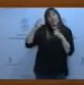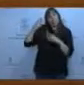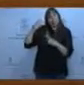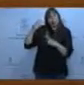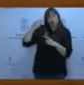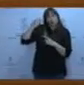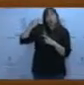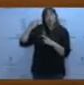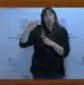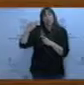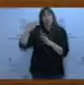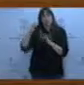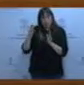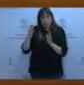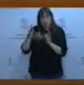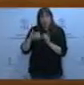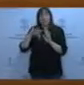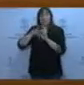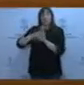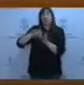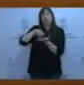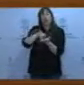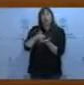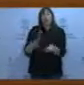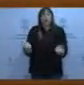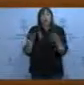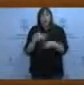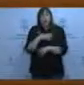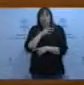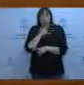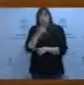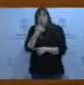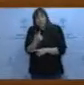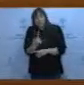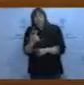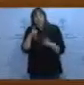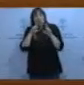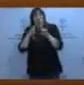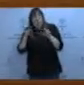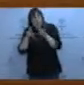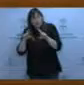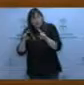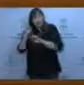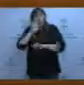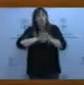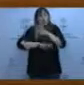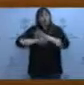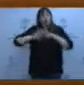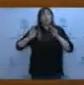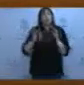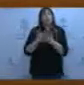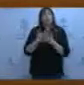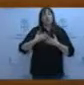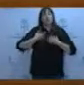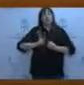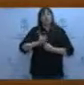Desde luego no existe ninguna duda, porque así lo han puesto de manifiesto organismos tan reputados como la Organización Mundial de la Salud, que el